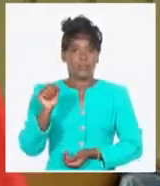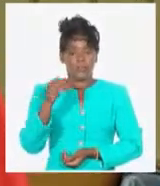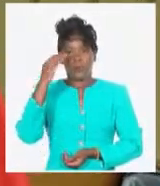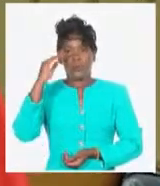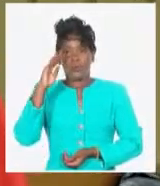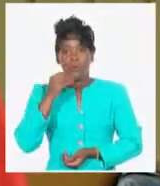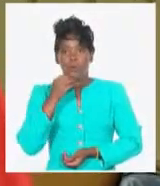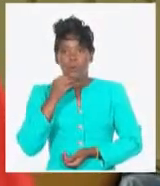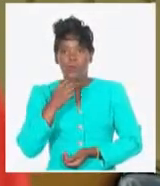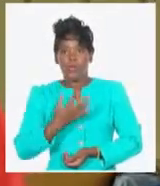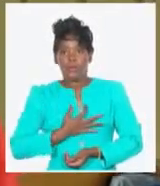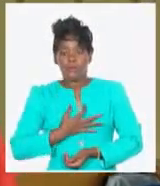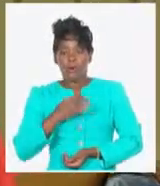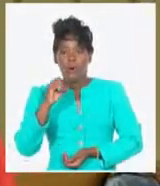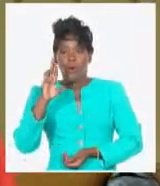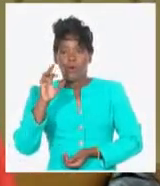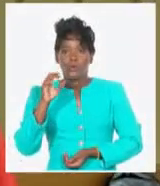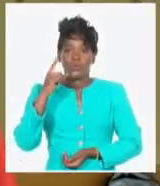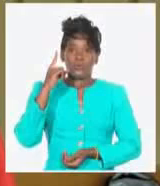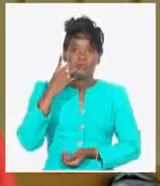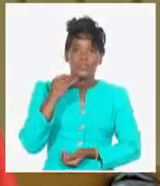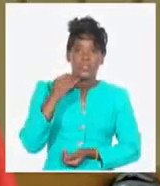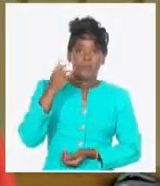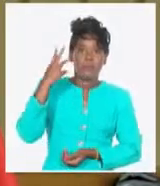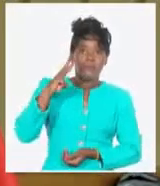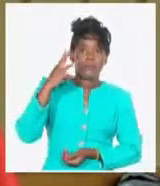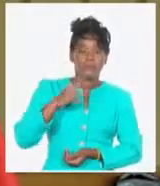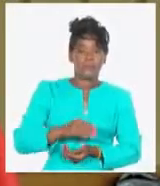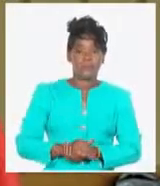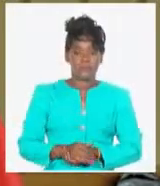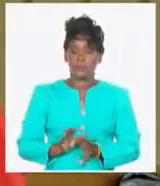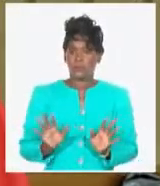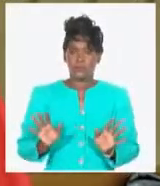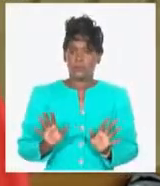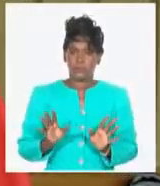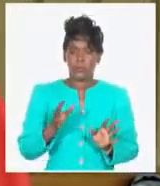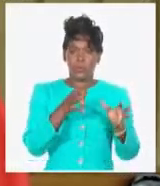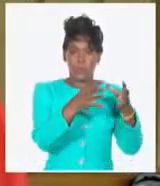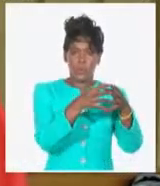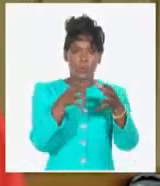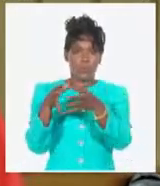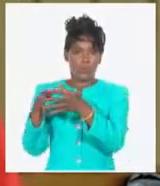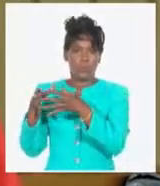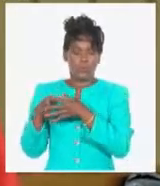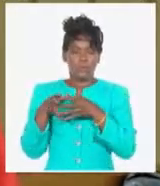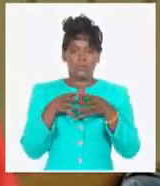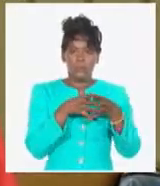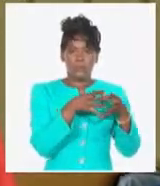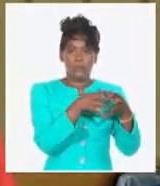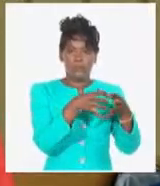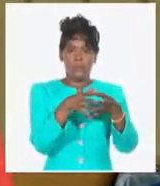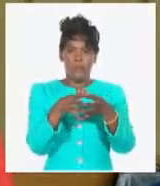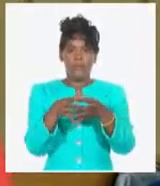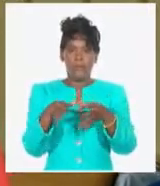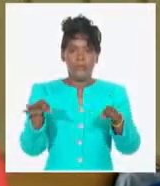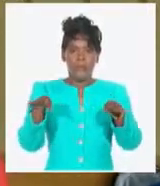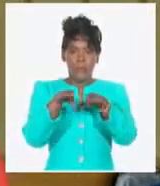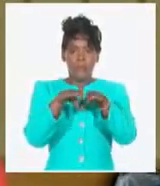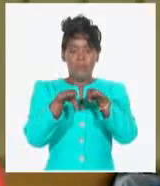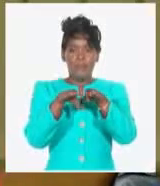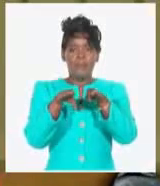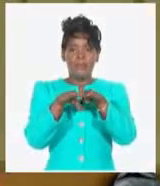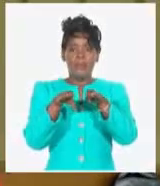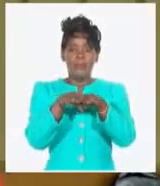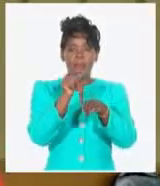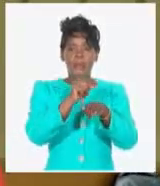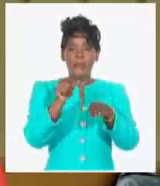llevarse la medalla de oro. ¿Qué te parece México? Pues no, todos los equipos, ya vimos el juego hoy contra Colombia, todos los equipos están parejos, tienen buenos jugadores